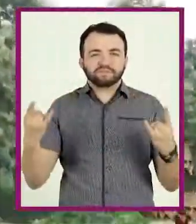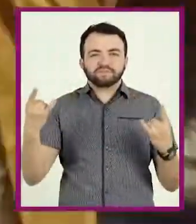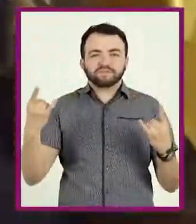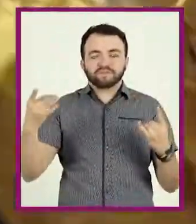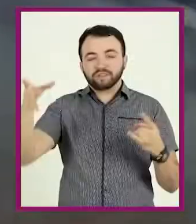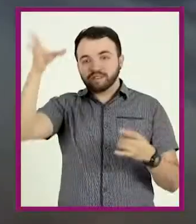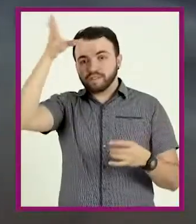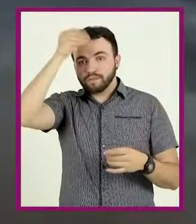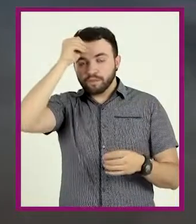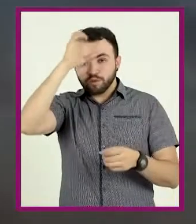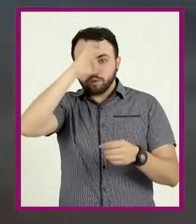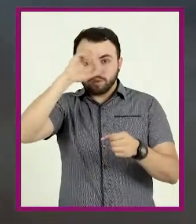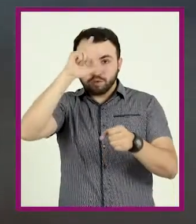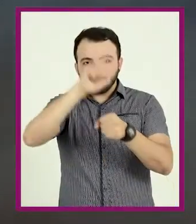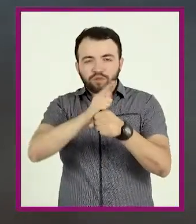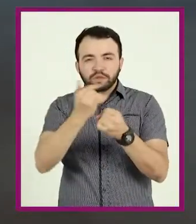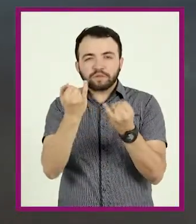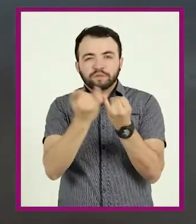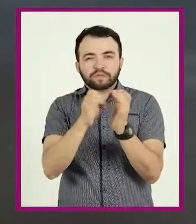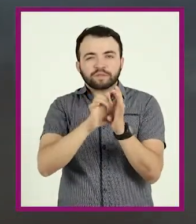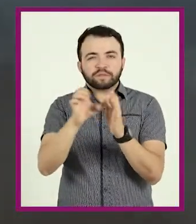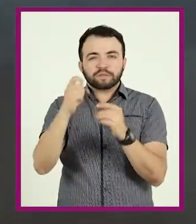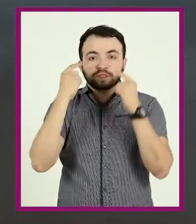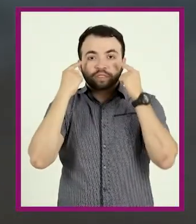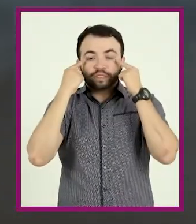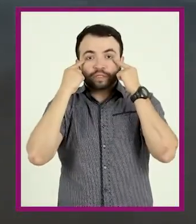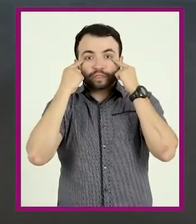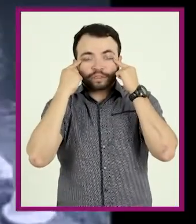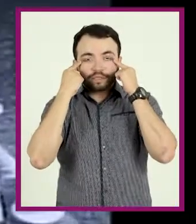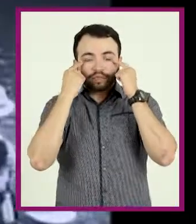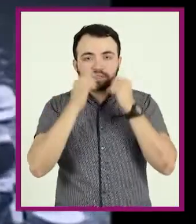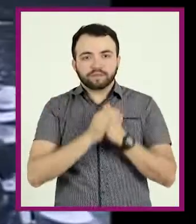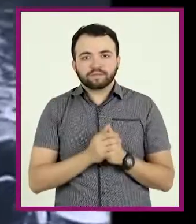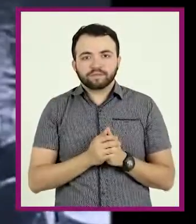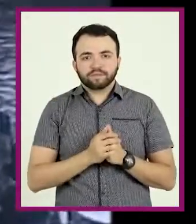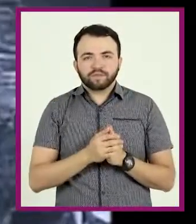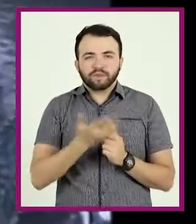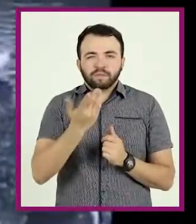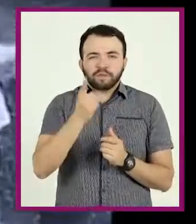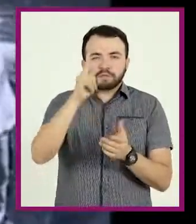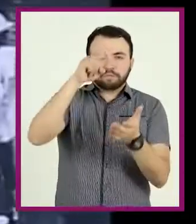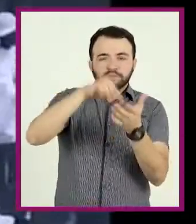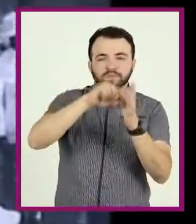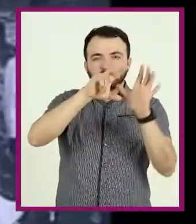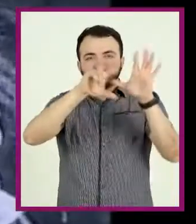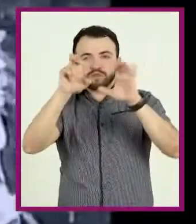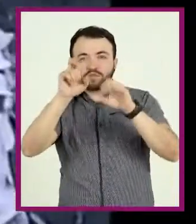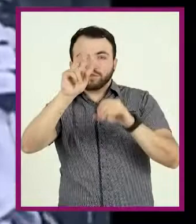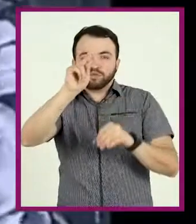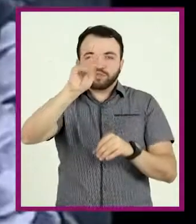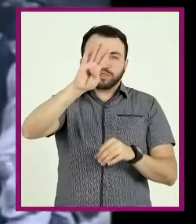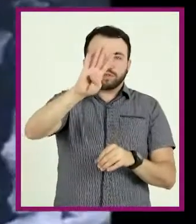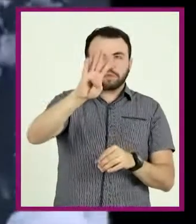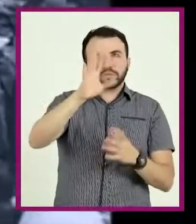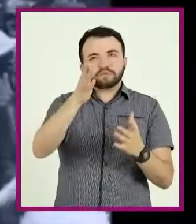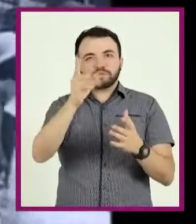China, que dominó el territorio durante cientos de años. Entre 1884